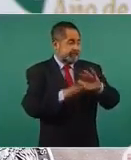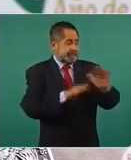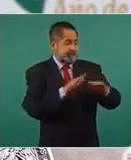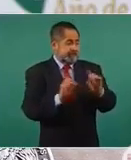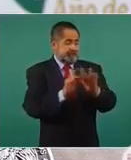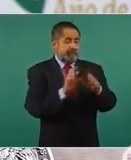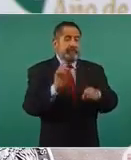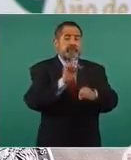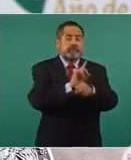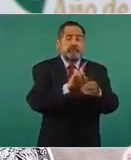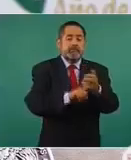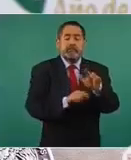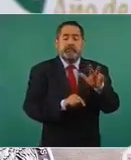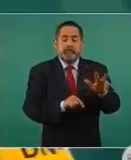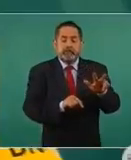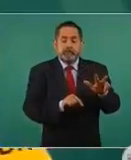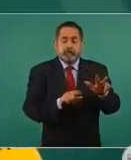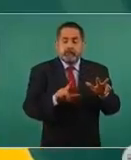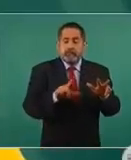día 18.